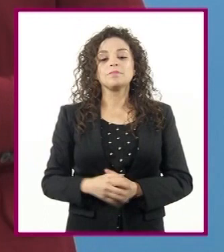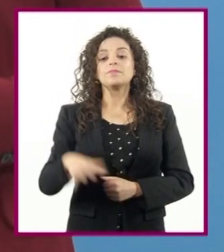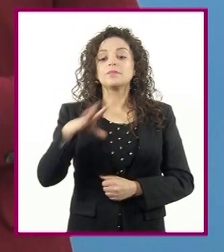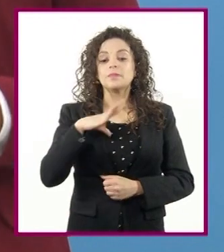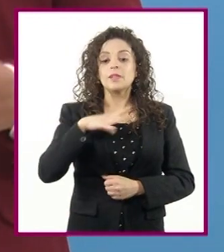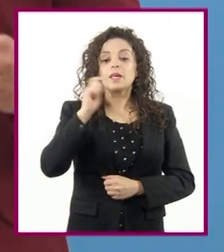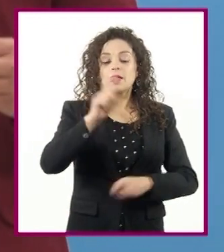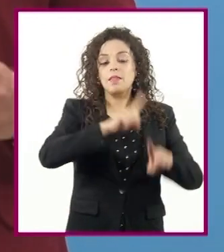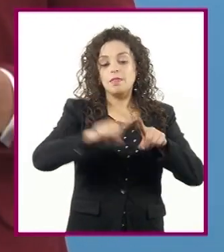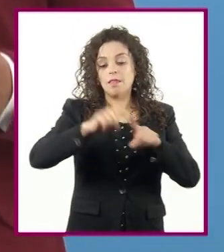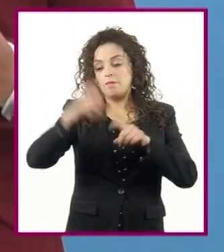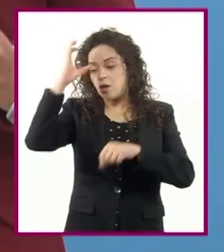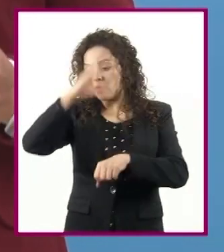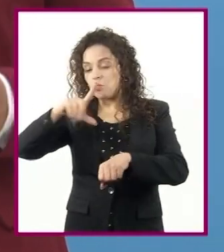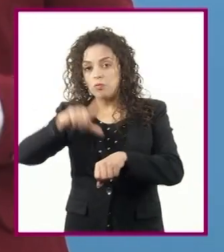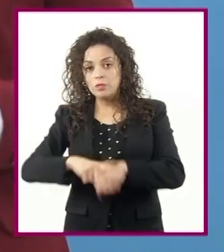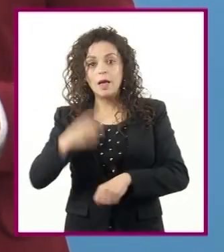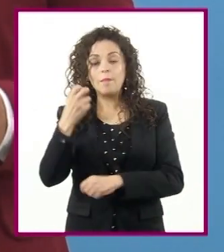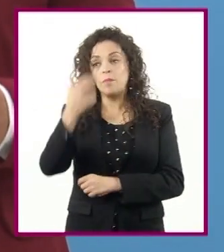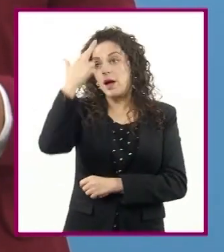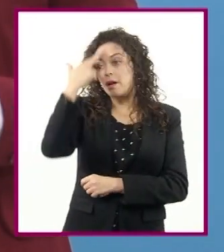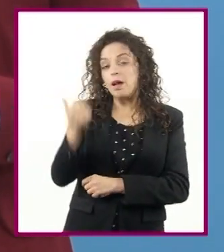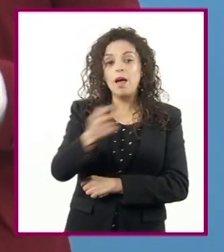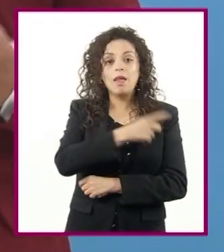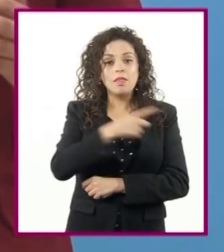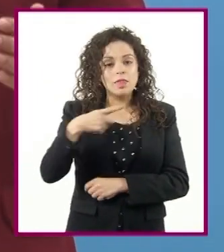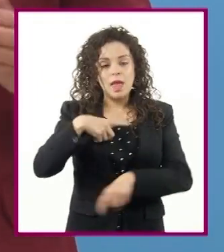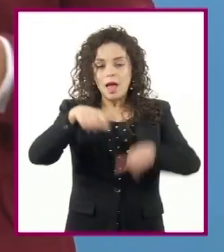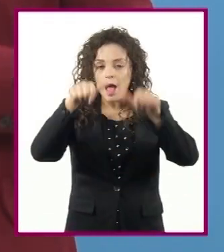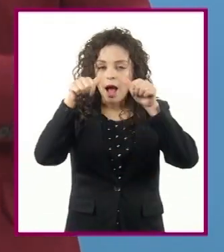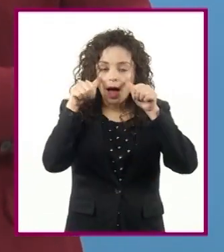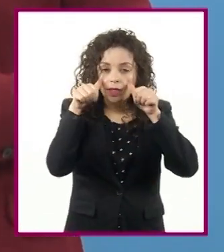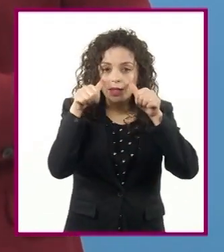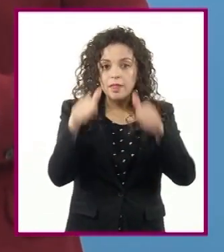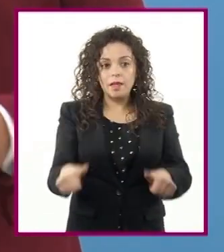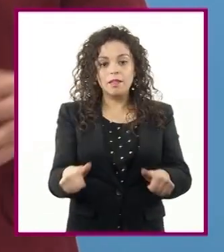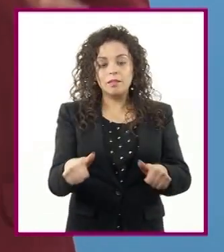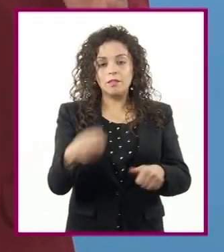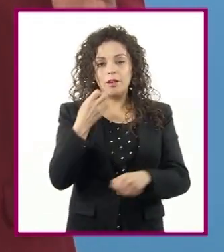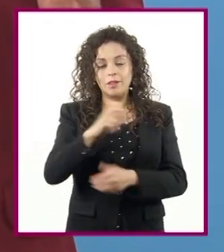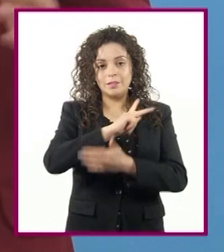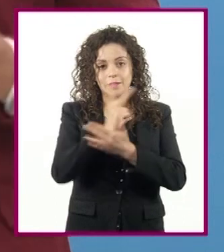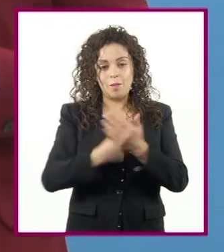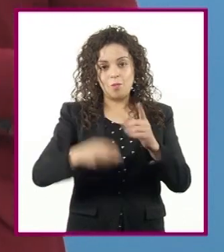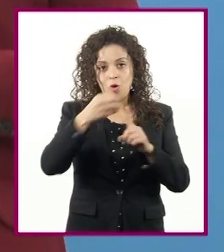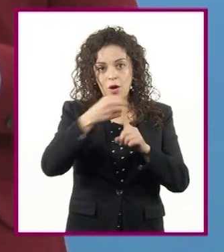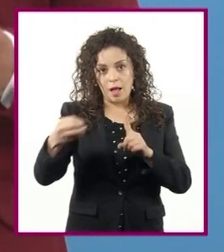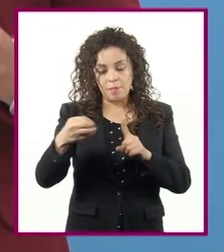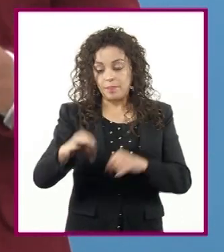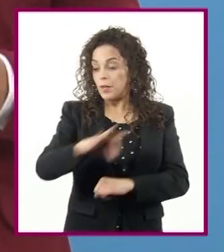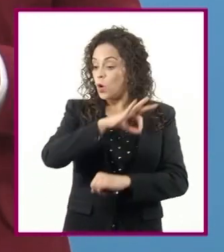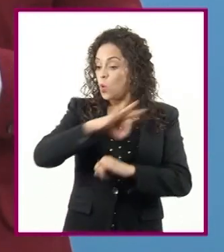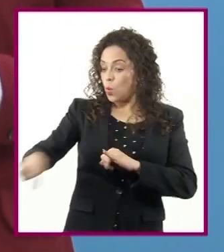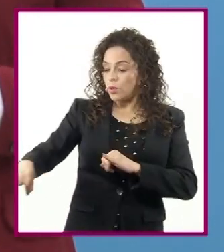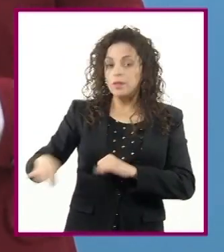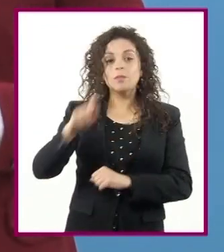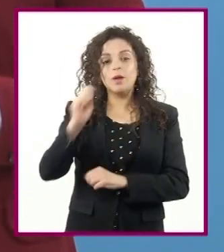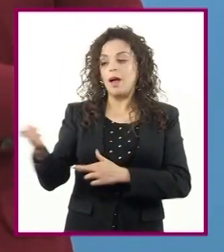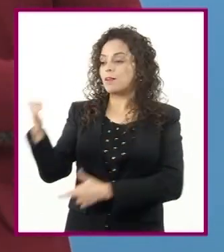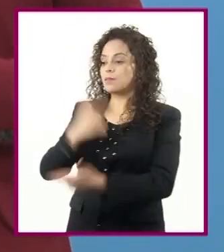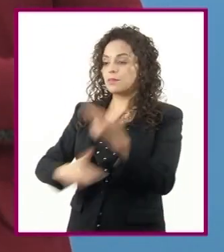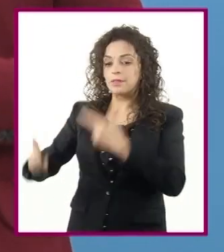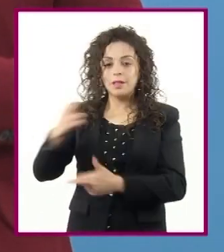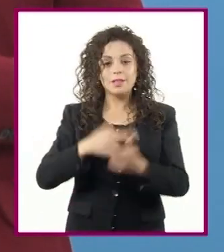diversidad cultural. Por eso, deben estar muy atentas y atentos a la sesión. Y al final, retomaremos la